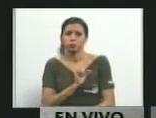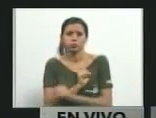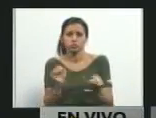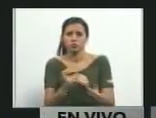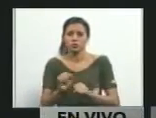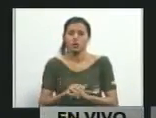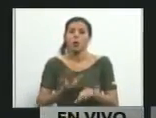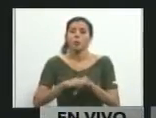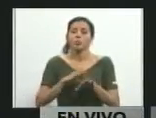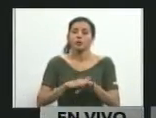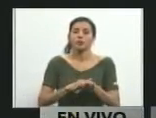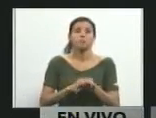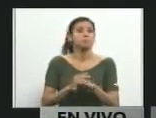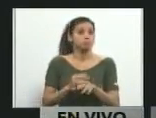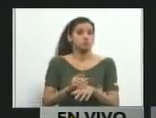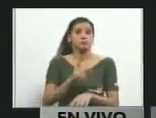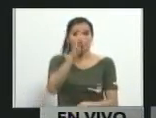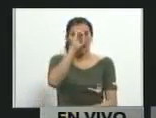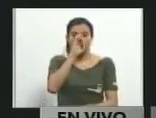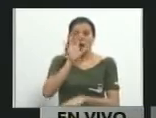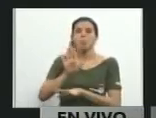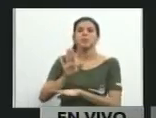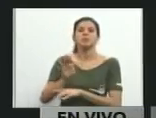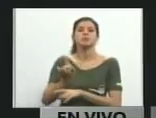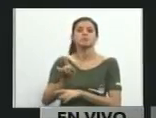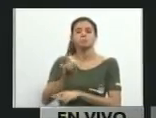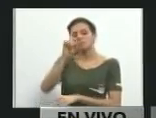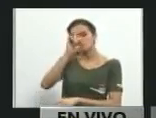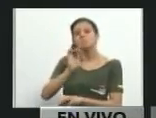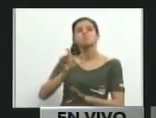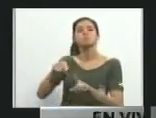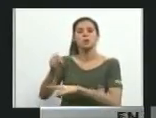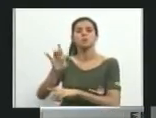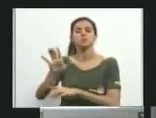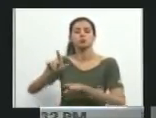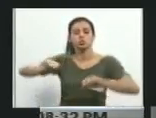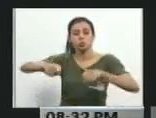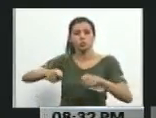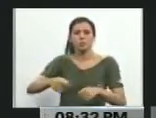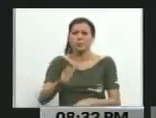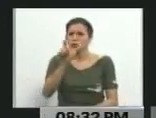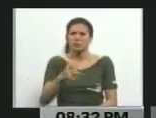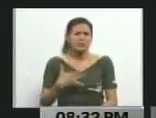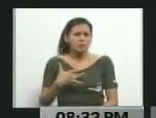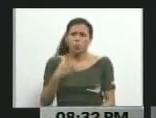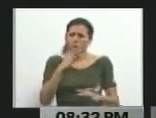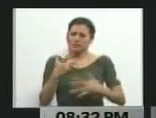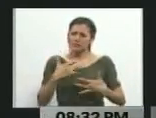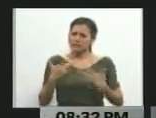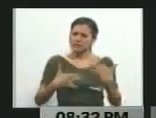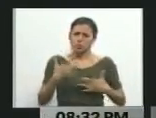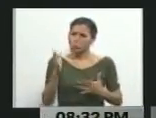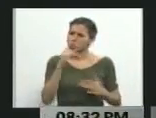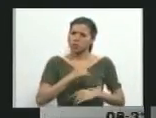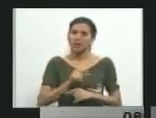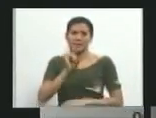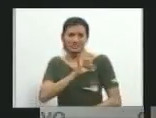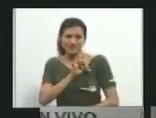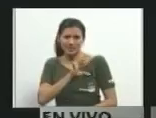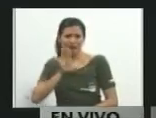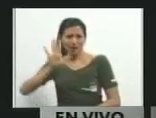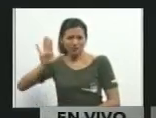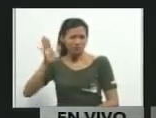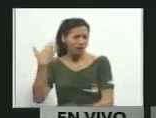Porque es una amenaza seria de alguien que no tiene escrúpulos. De alguien que no tiene escrúpulos. Pero en Chile, en esa